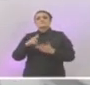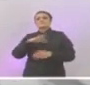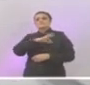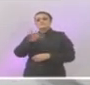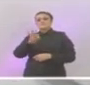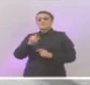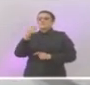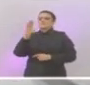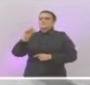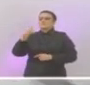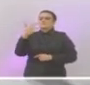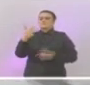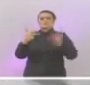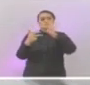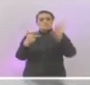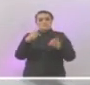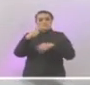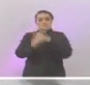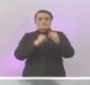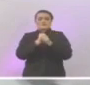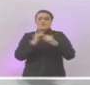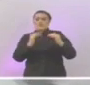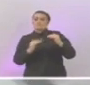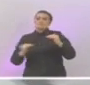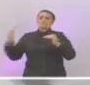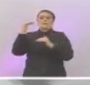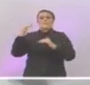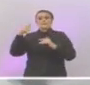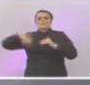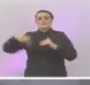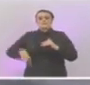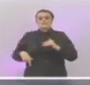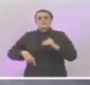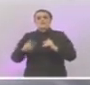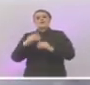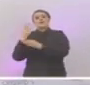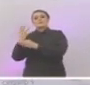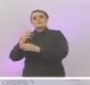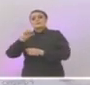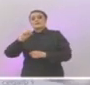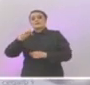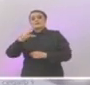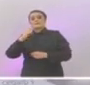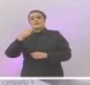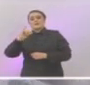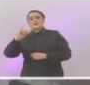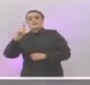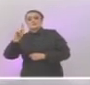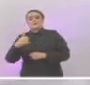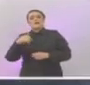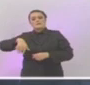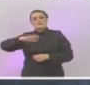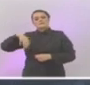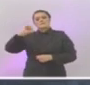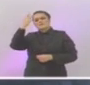al 98% este año, el más alto en este gobierno, de acuerdo con la SEGAIP. Además, en San Luis Potosí,